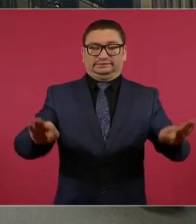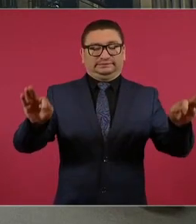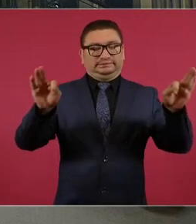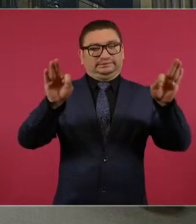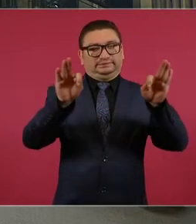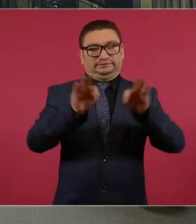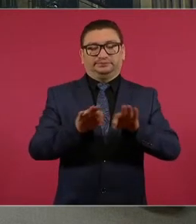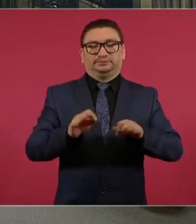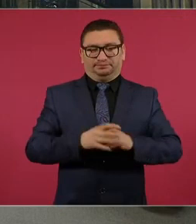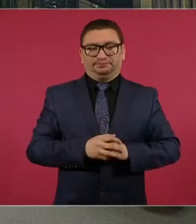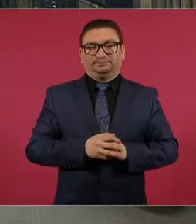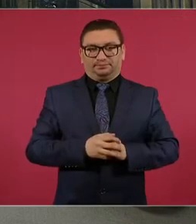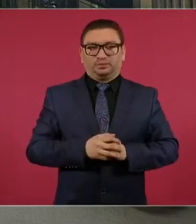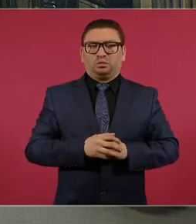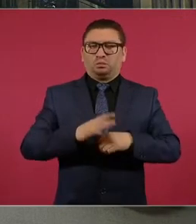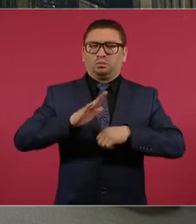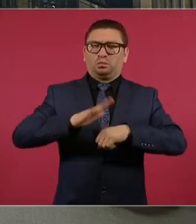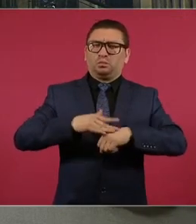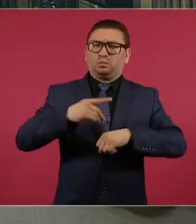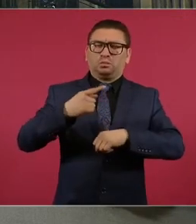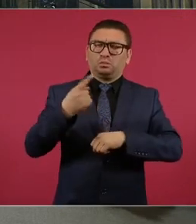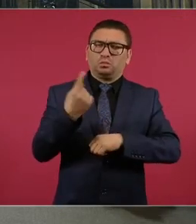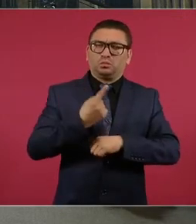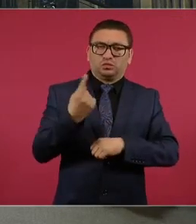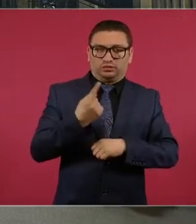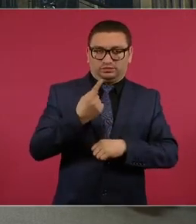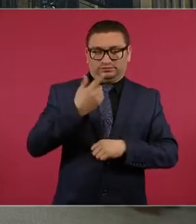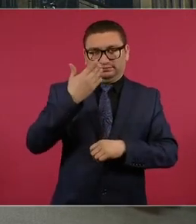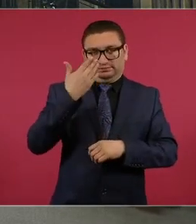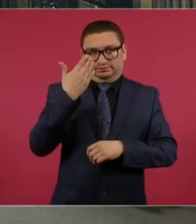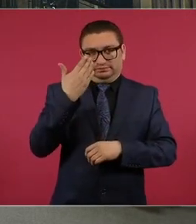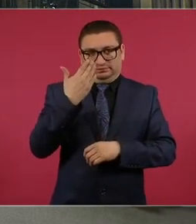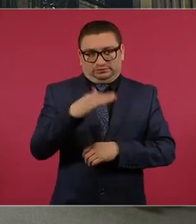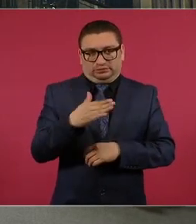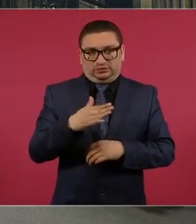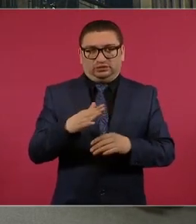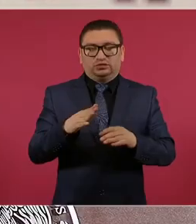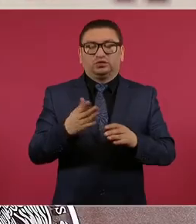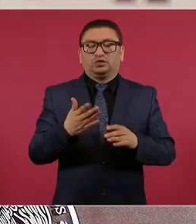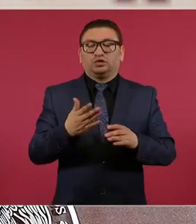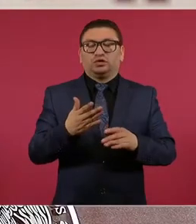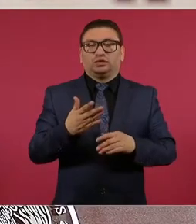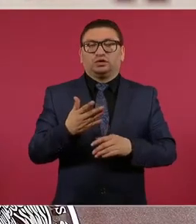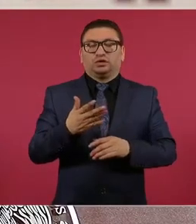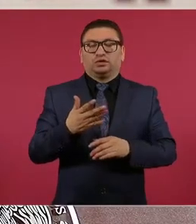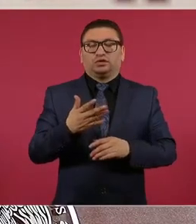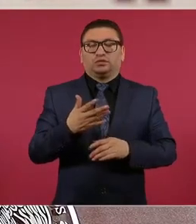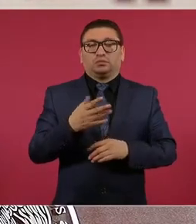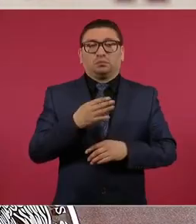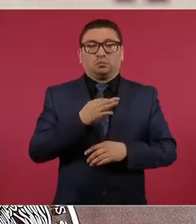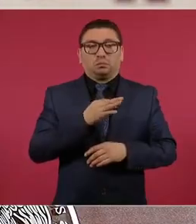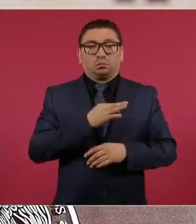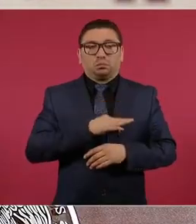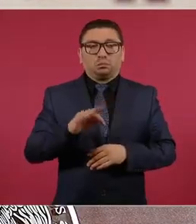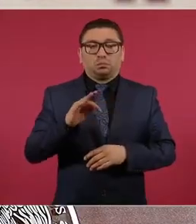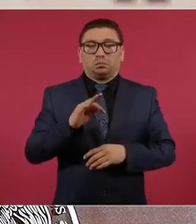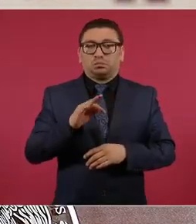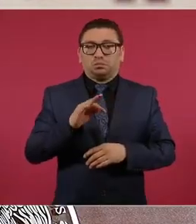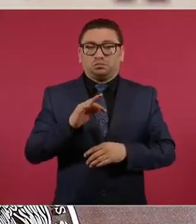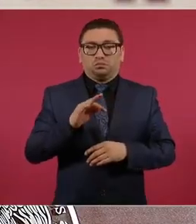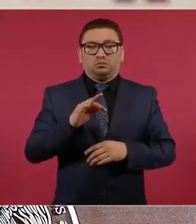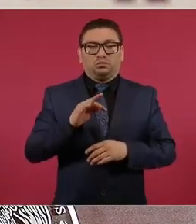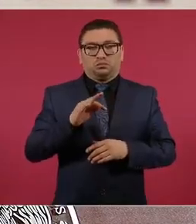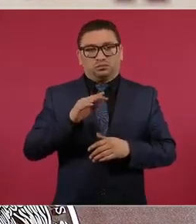importante desde luego porque el contar con un un una llegada